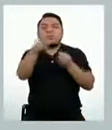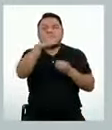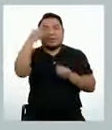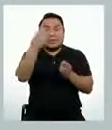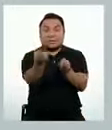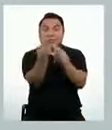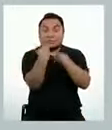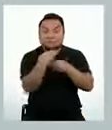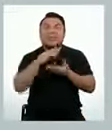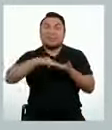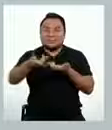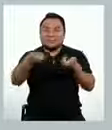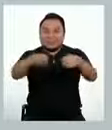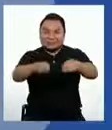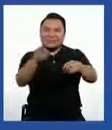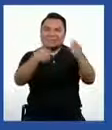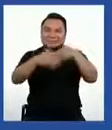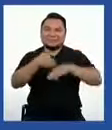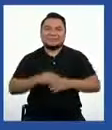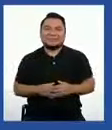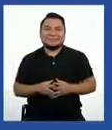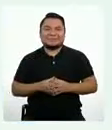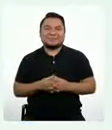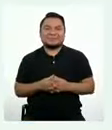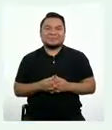nuestras respuestas. Después de la pausa, no te muevas.